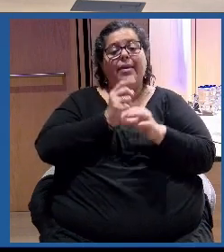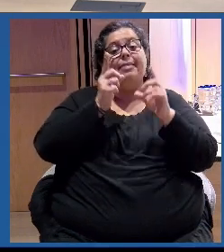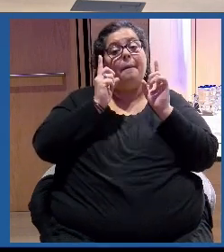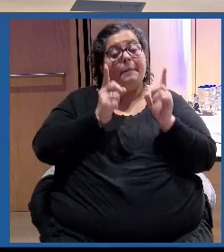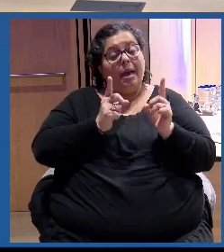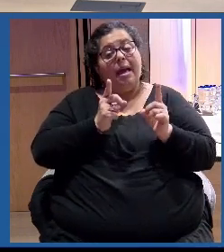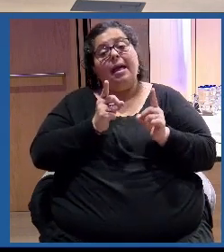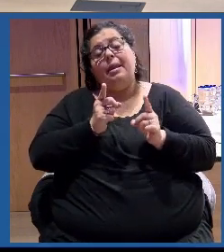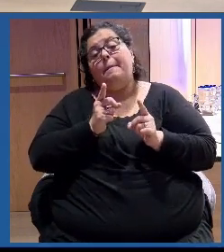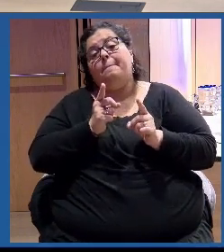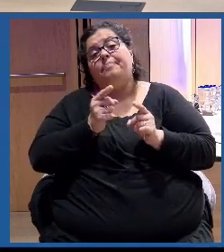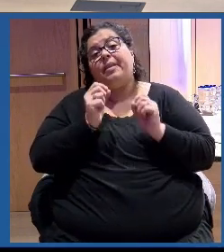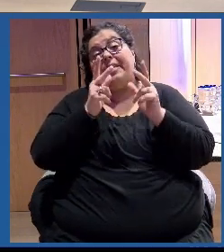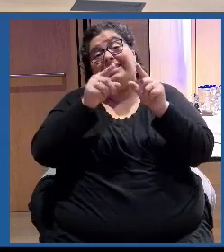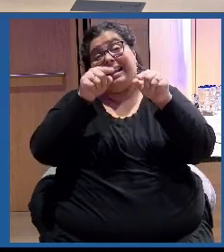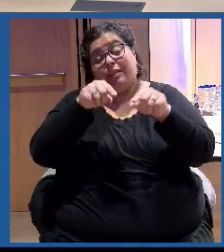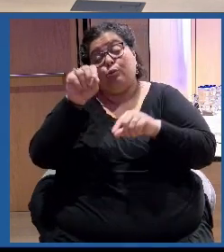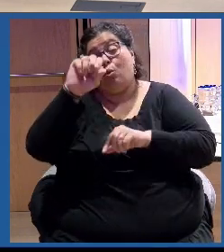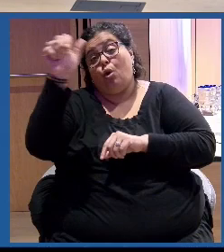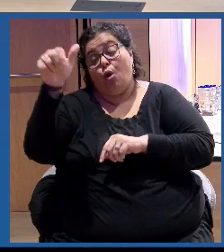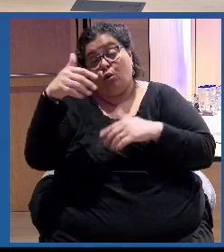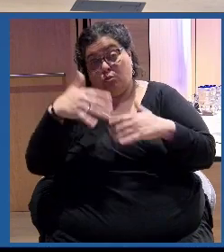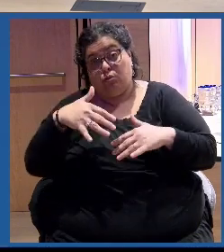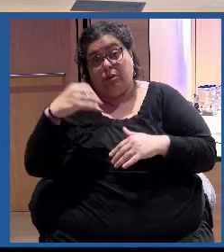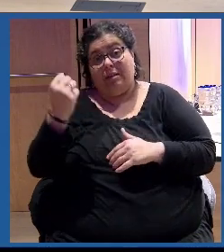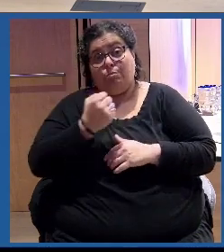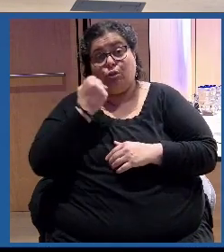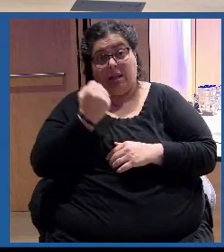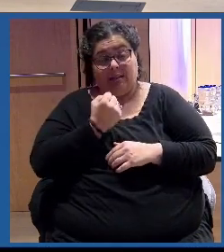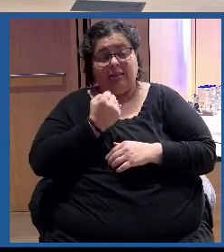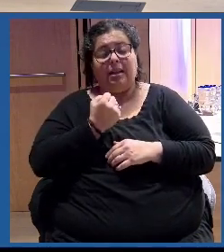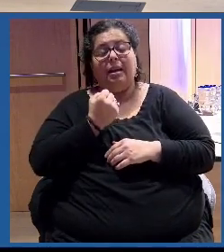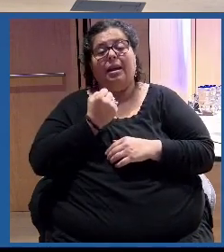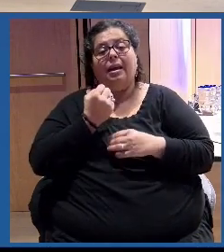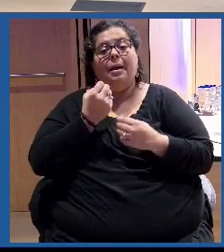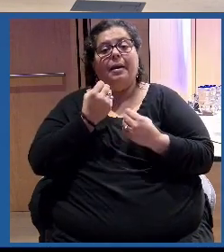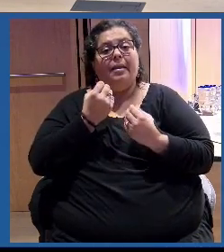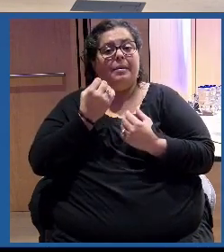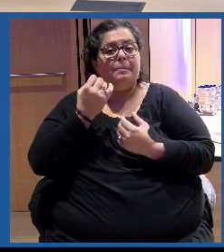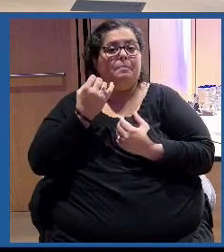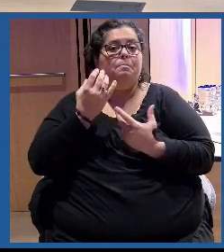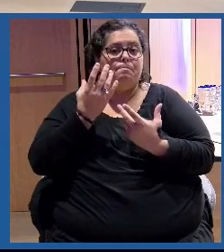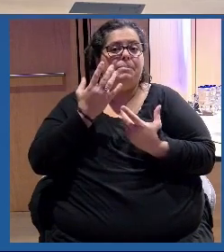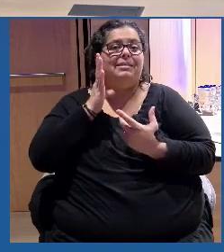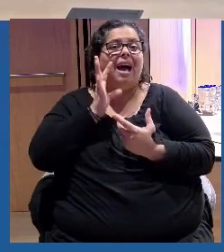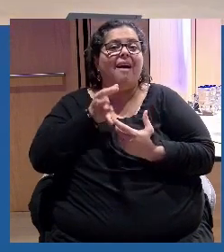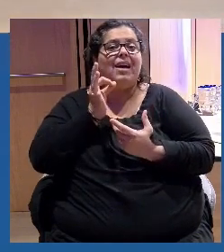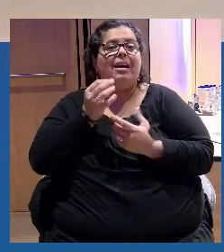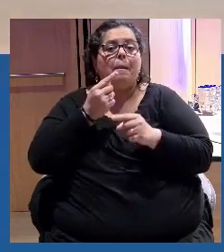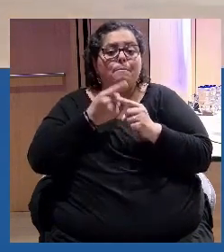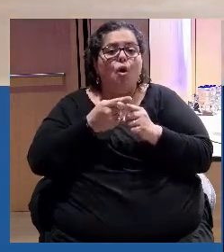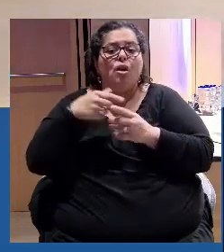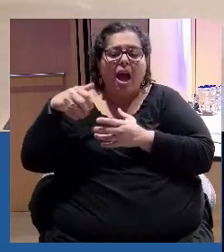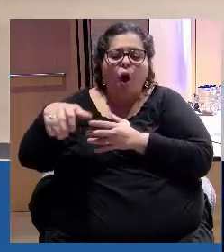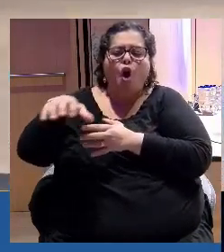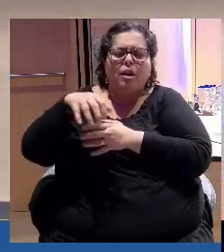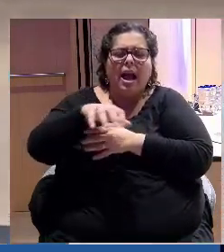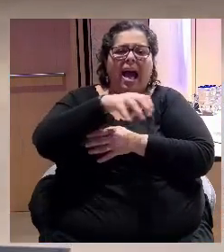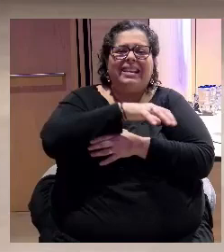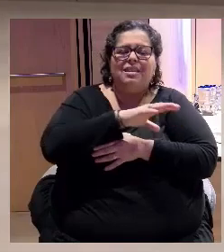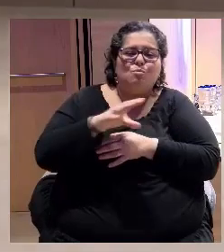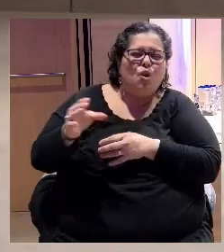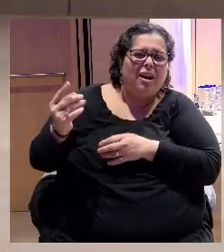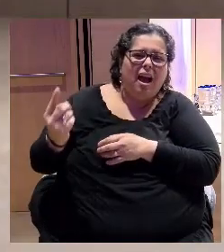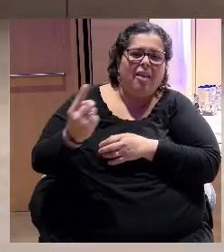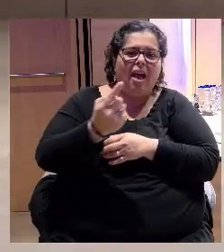Simplemente decir que es un logro muy importante tenerlo por organismos, ha sido mucho trabajo y